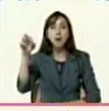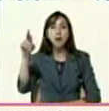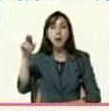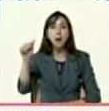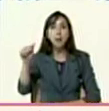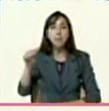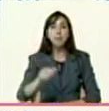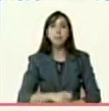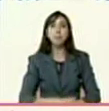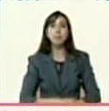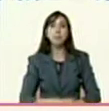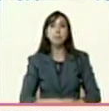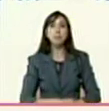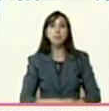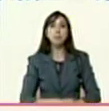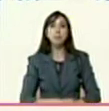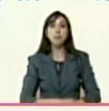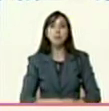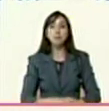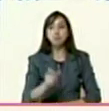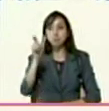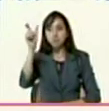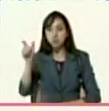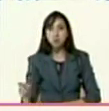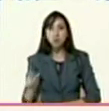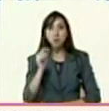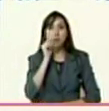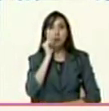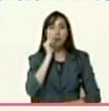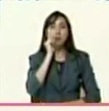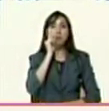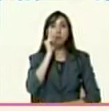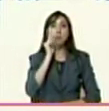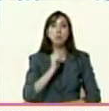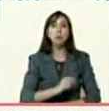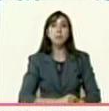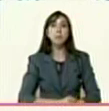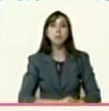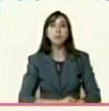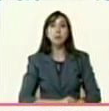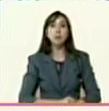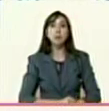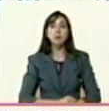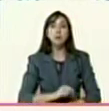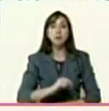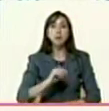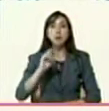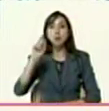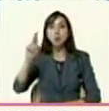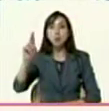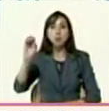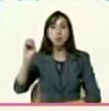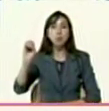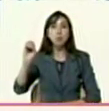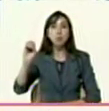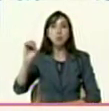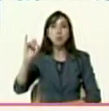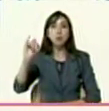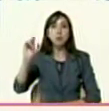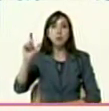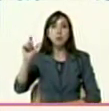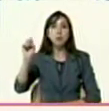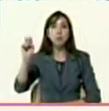Ricardo Linares Peña, don Gustavo Delfino Resnick, Freddy Roy